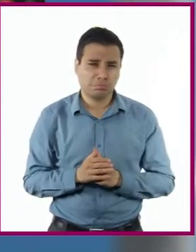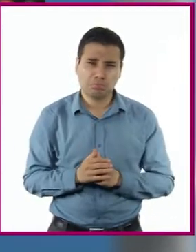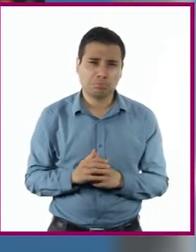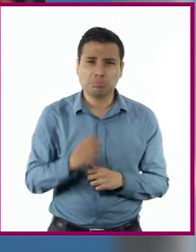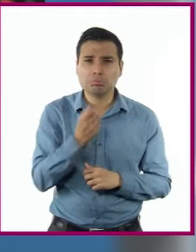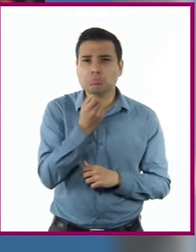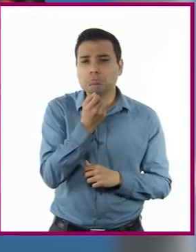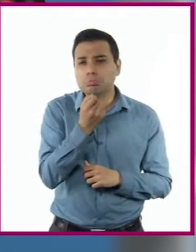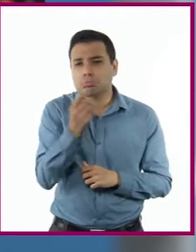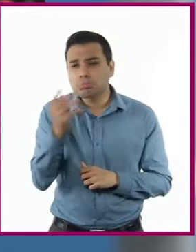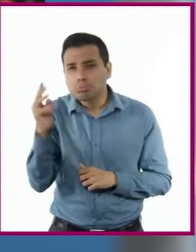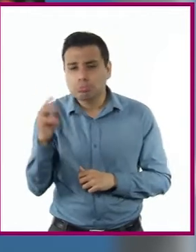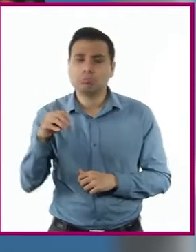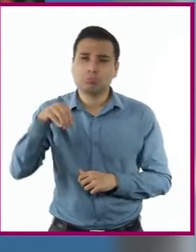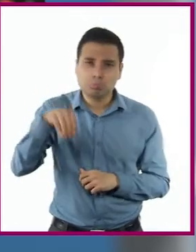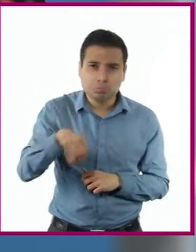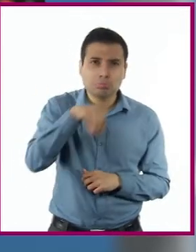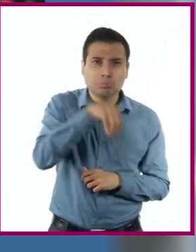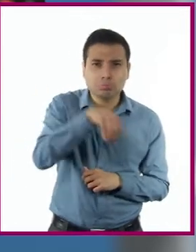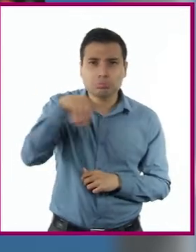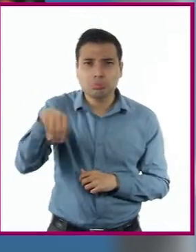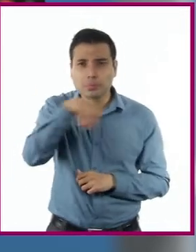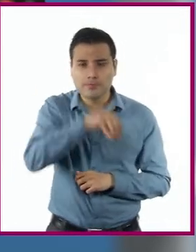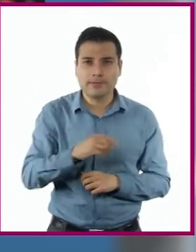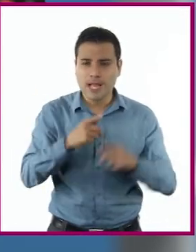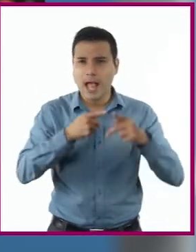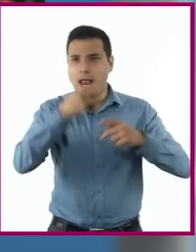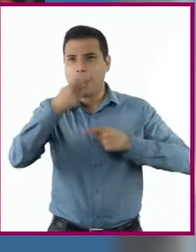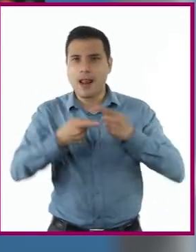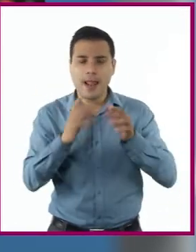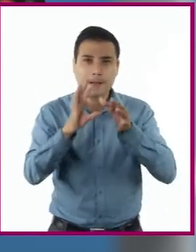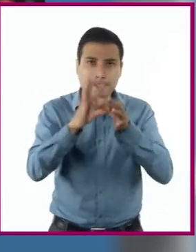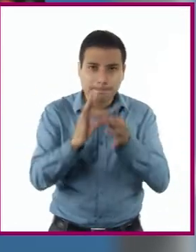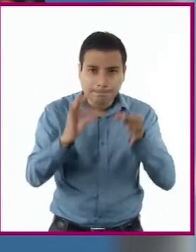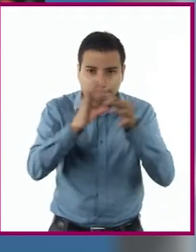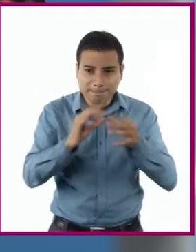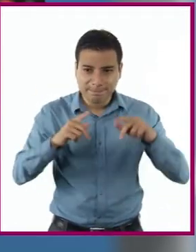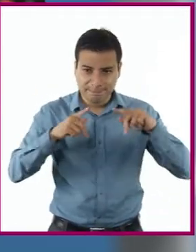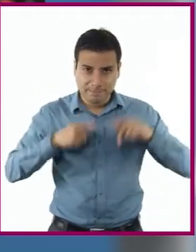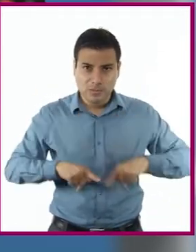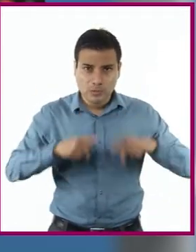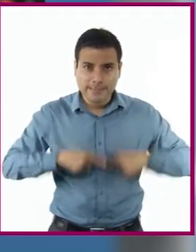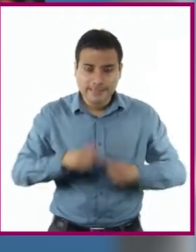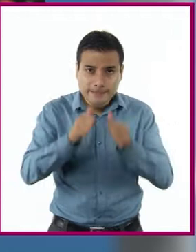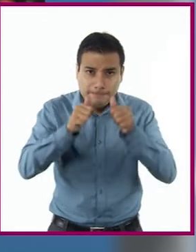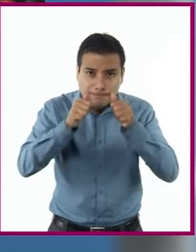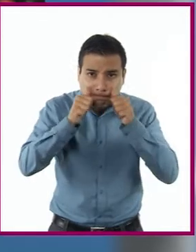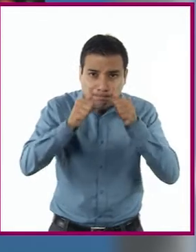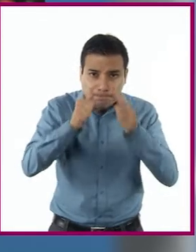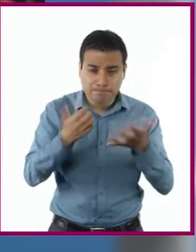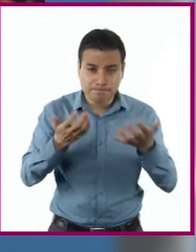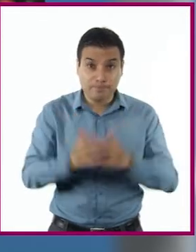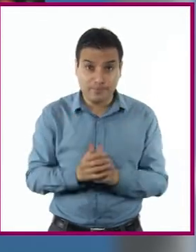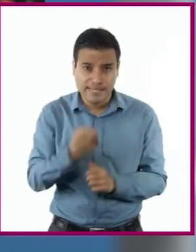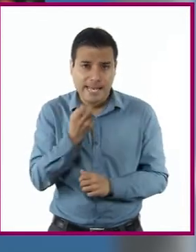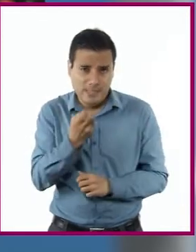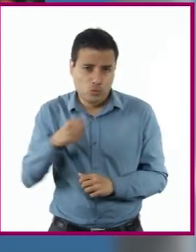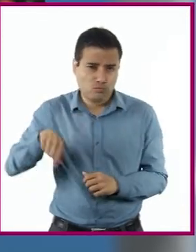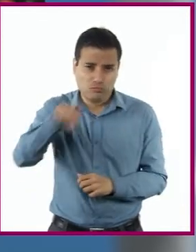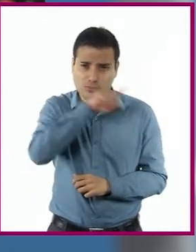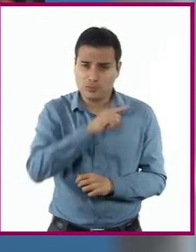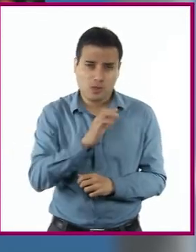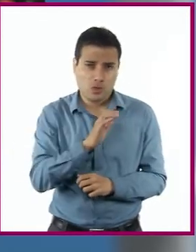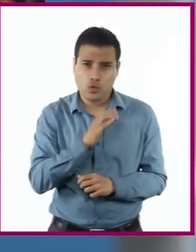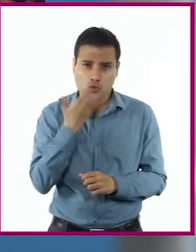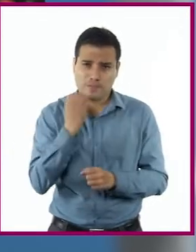cuantos andamos de un lado a otro, hablando y escuchando a otras personas como nosotros. Eso hicimos muchos años y